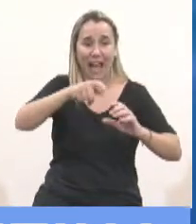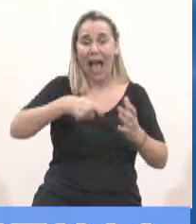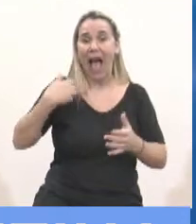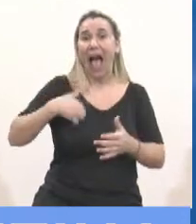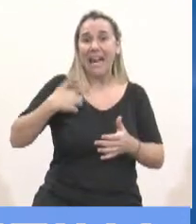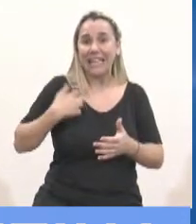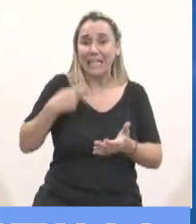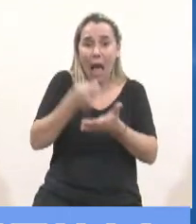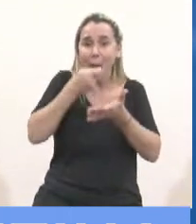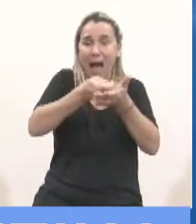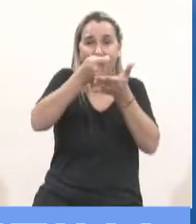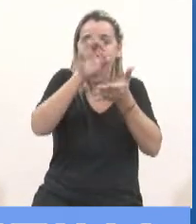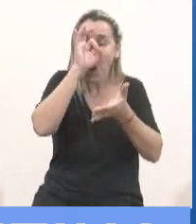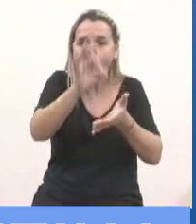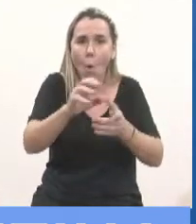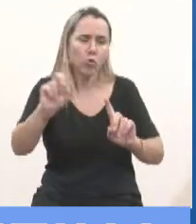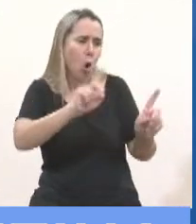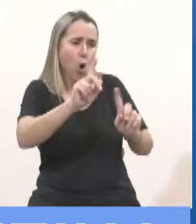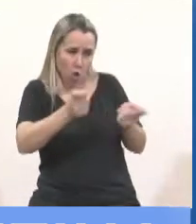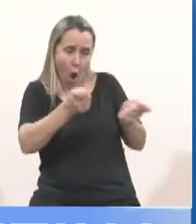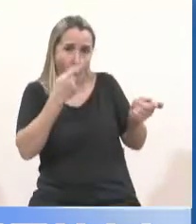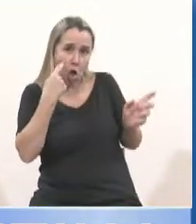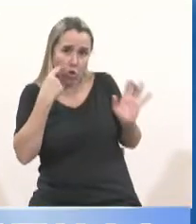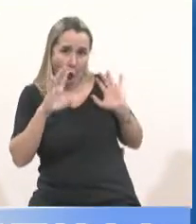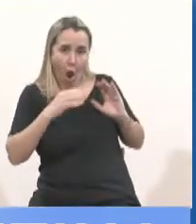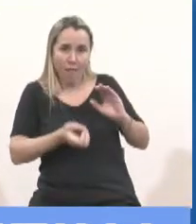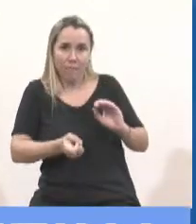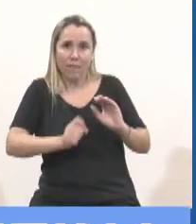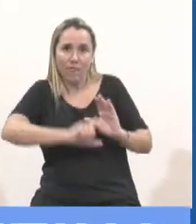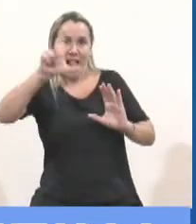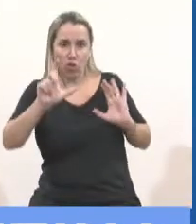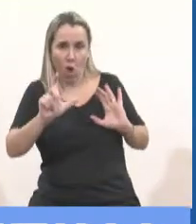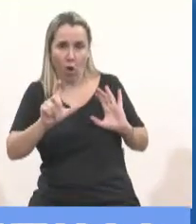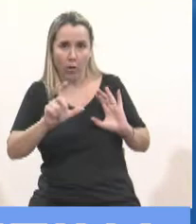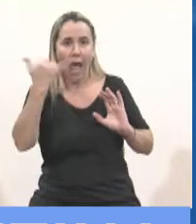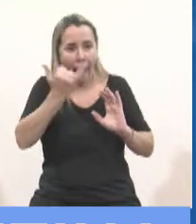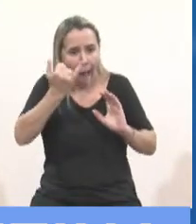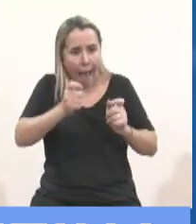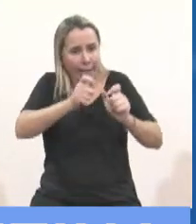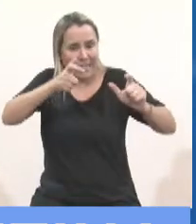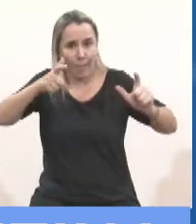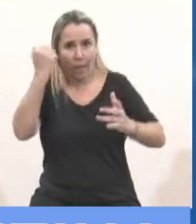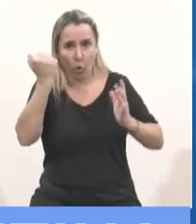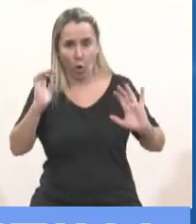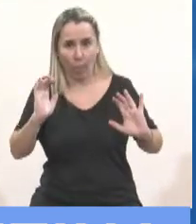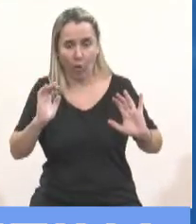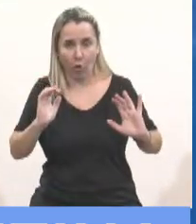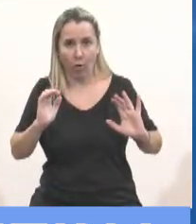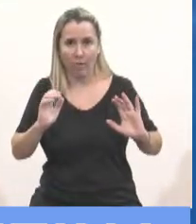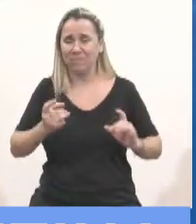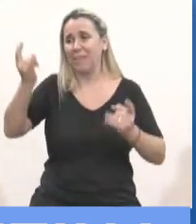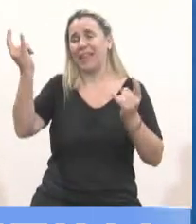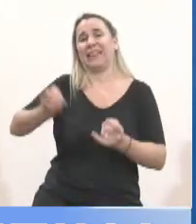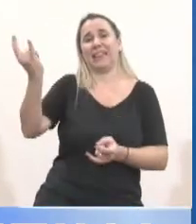poder pagar. No. Dice, pero estamos controlando la inflación y estamos teniendo crecimiento económico.